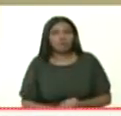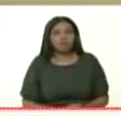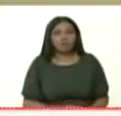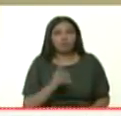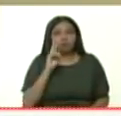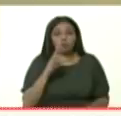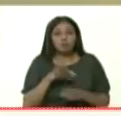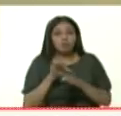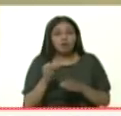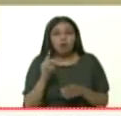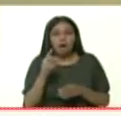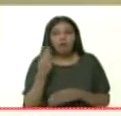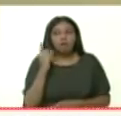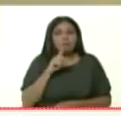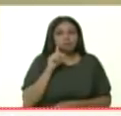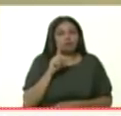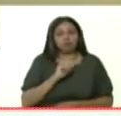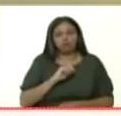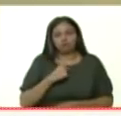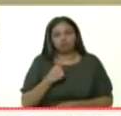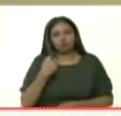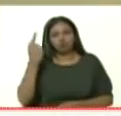me dejo caer a coba, ni me caigo a coba.